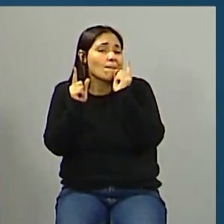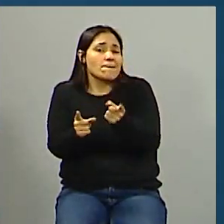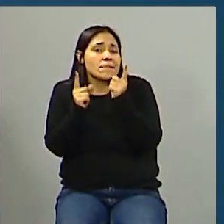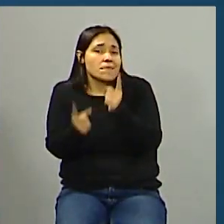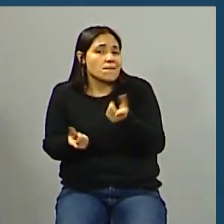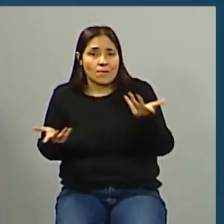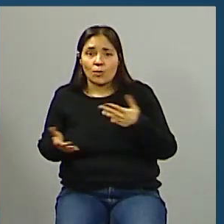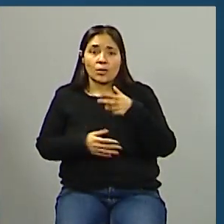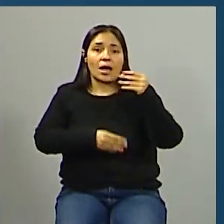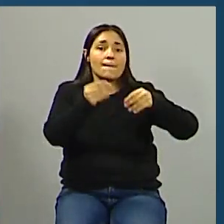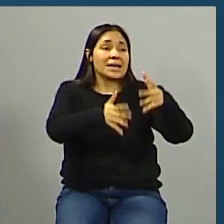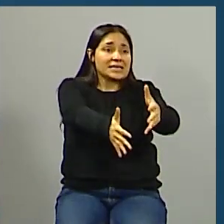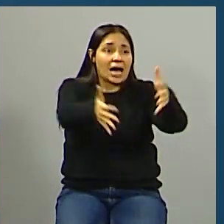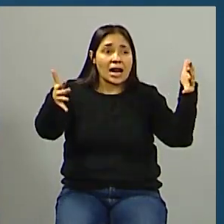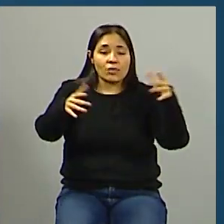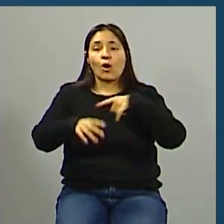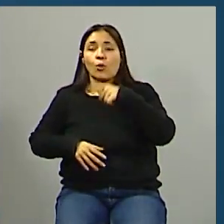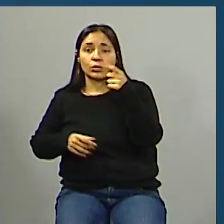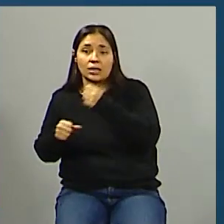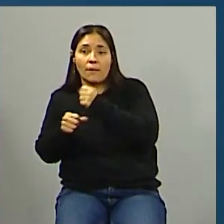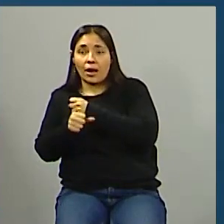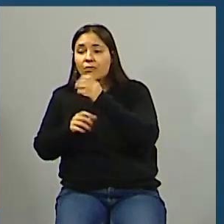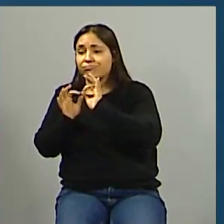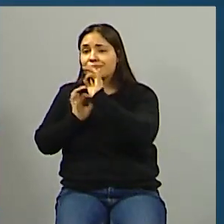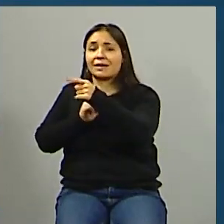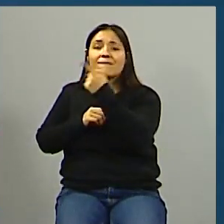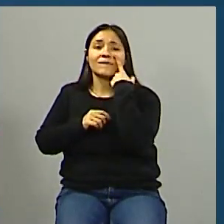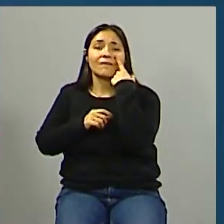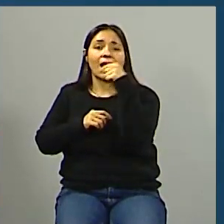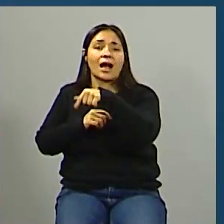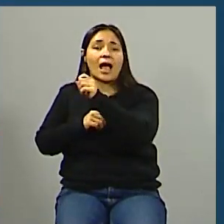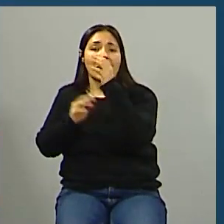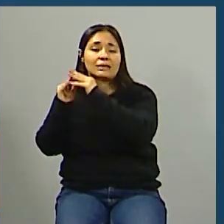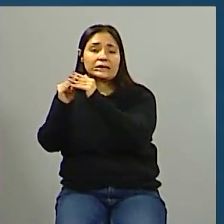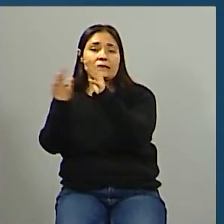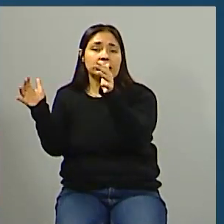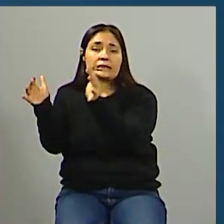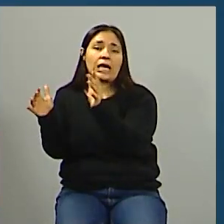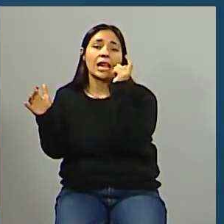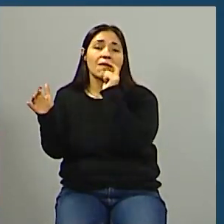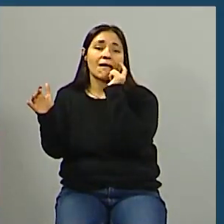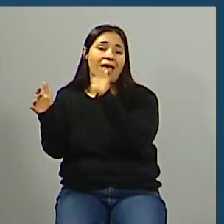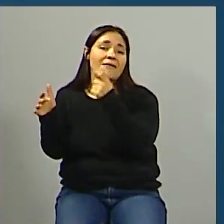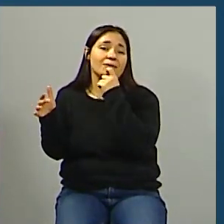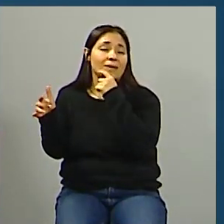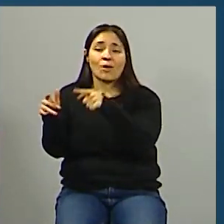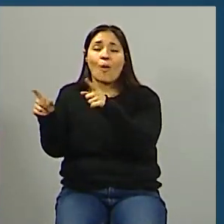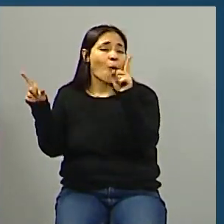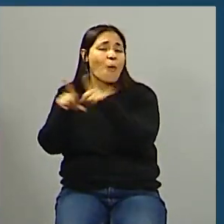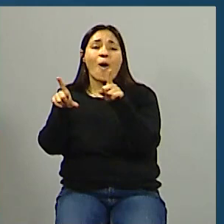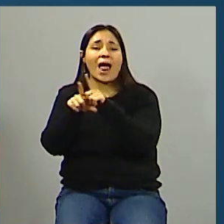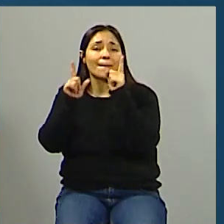una empresa internacional como la que necesita un trabajador que vive acá en un distrito del departamento de Rivadavia, digamos, ¿no?